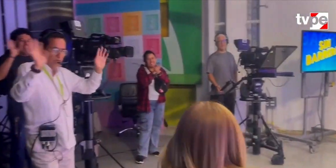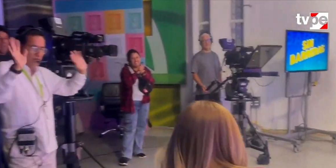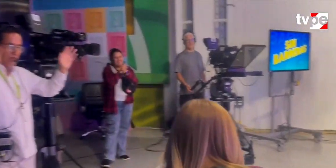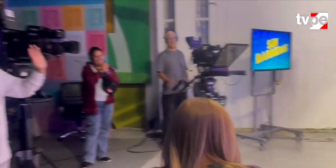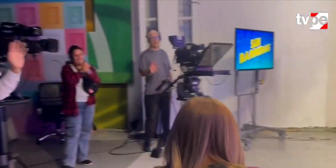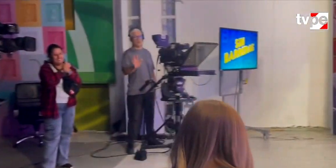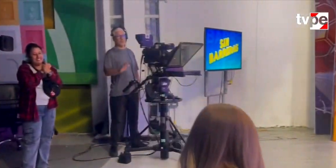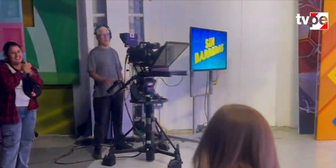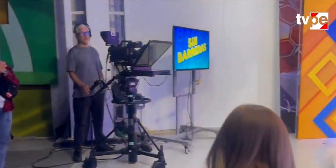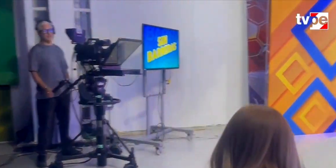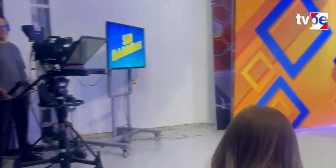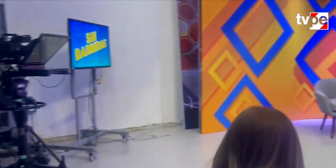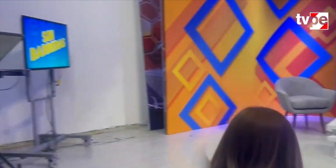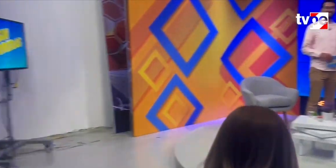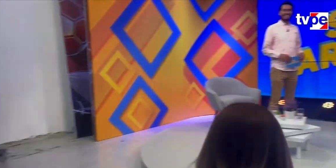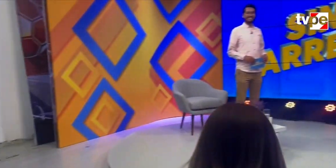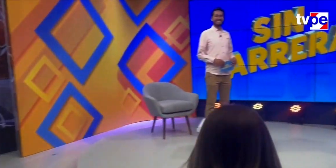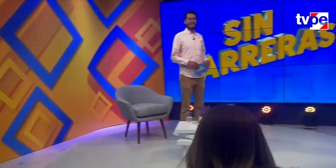Hola chicos